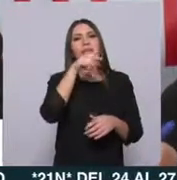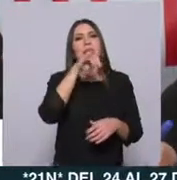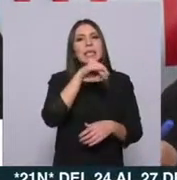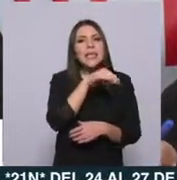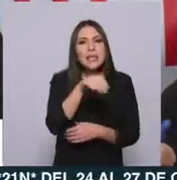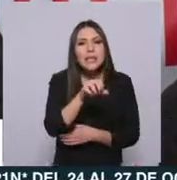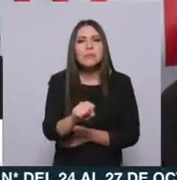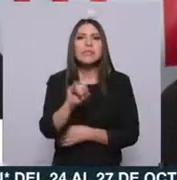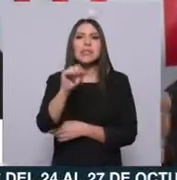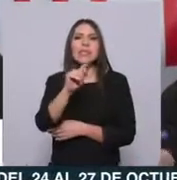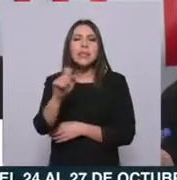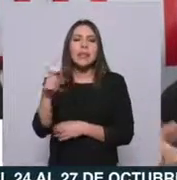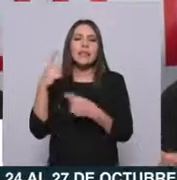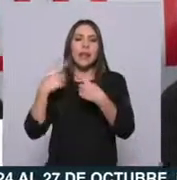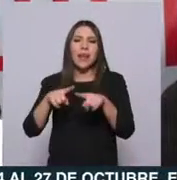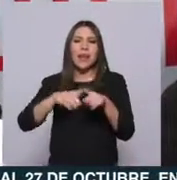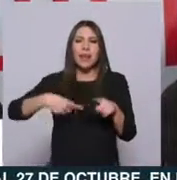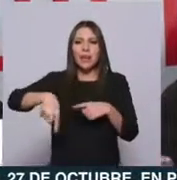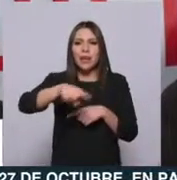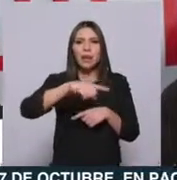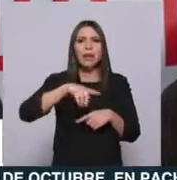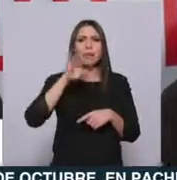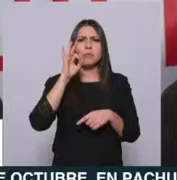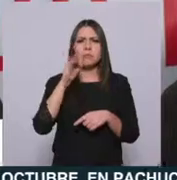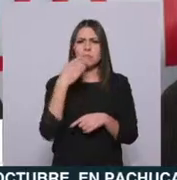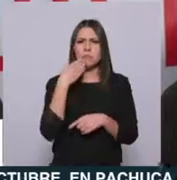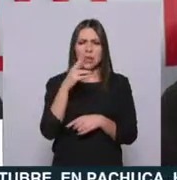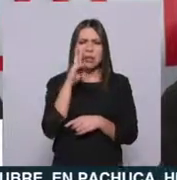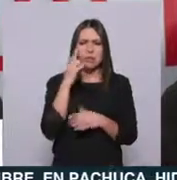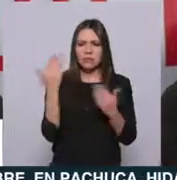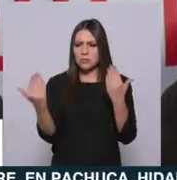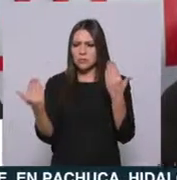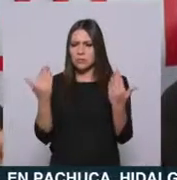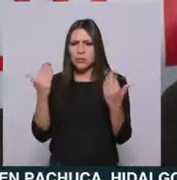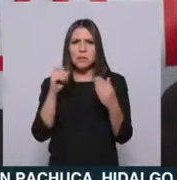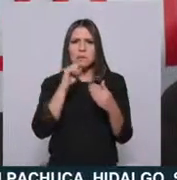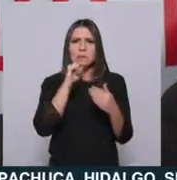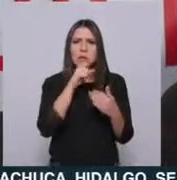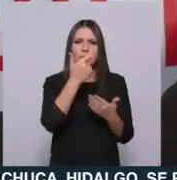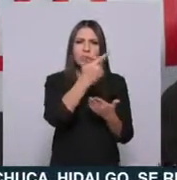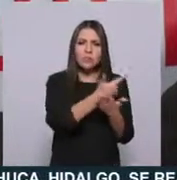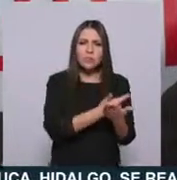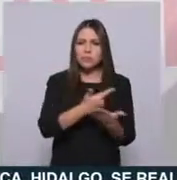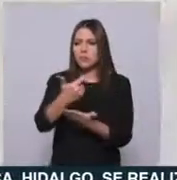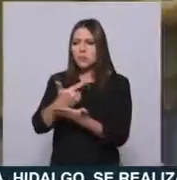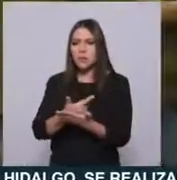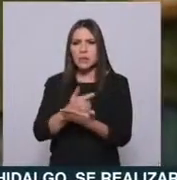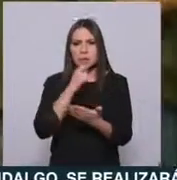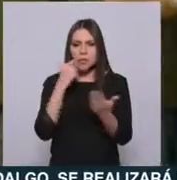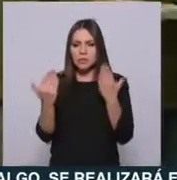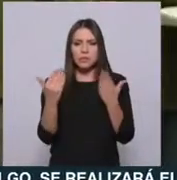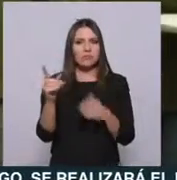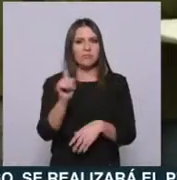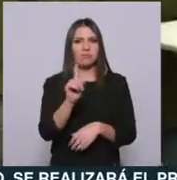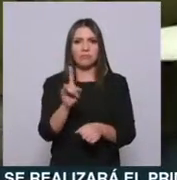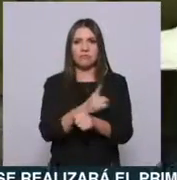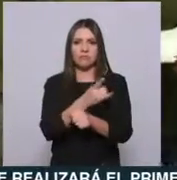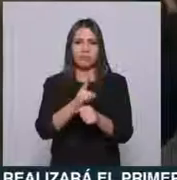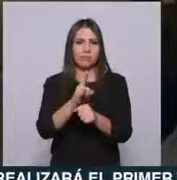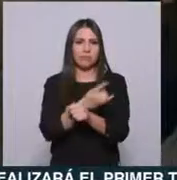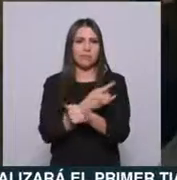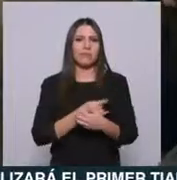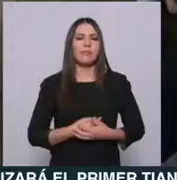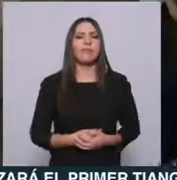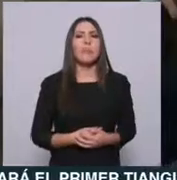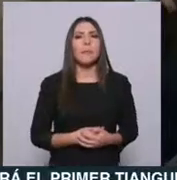sin embargo, con los inventarios de las farmacias, de los hospitales y de los centros de salud. Para realizar la denuncia,